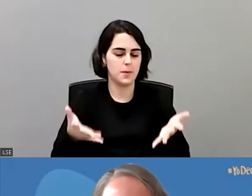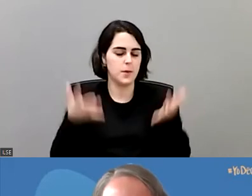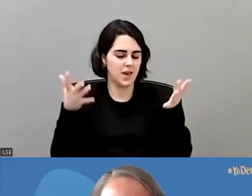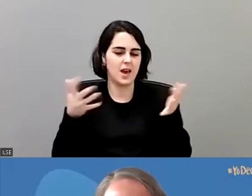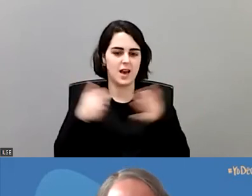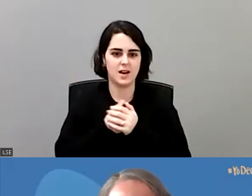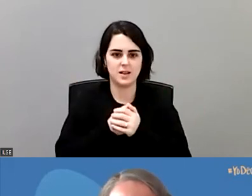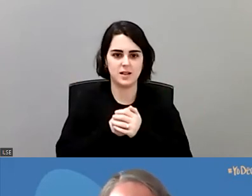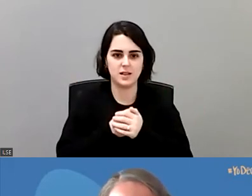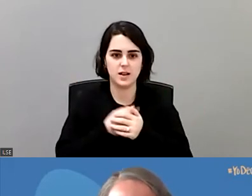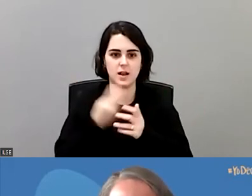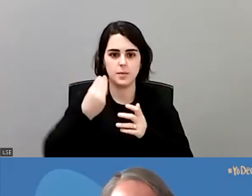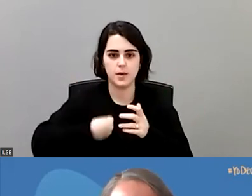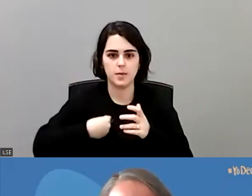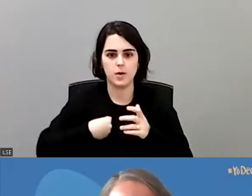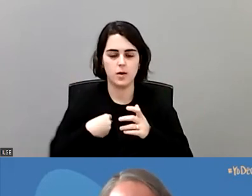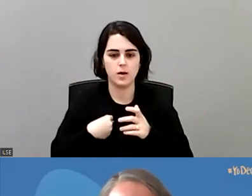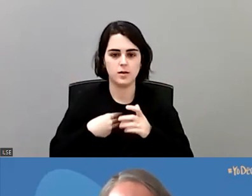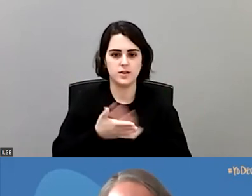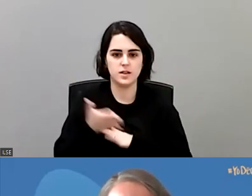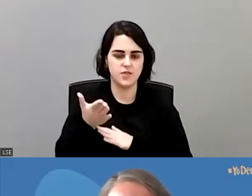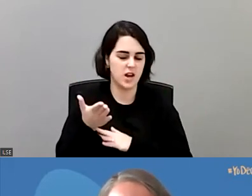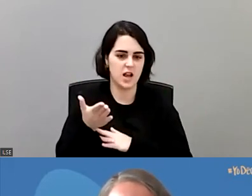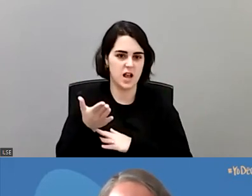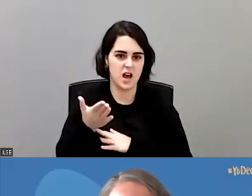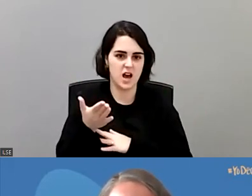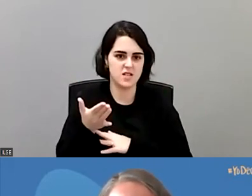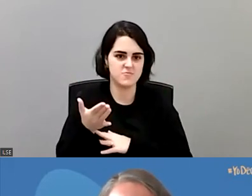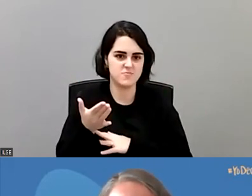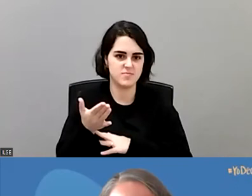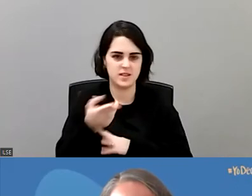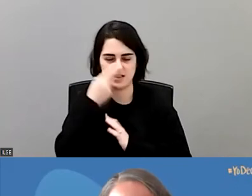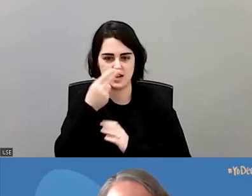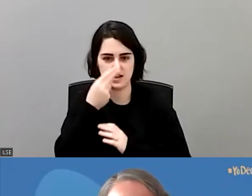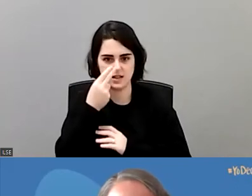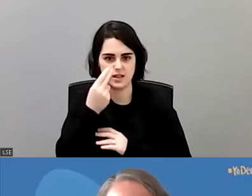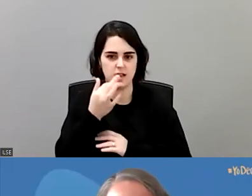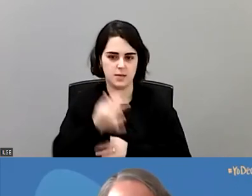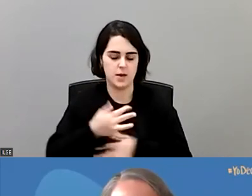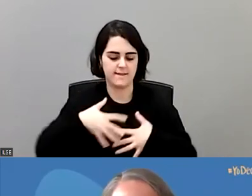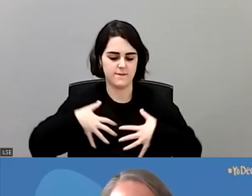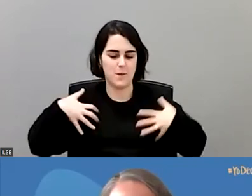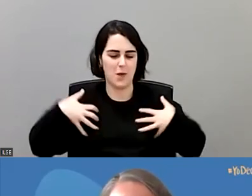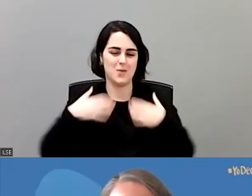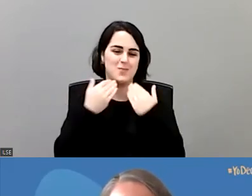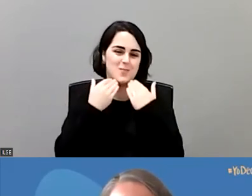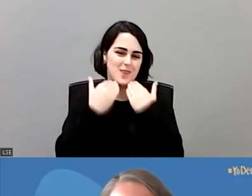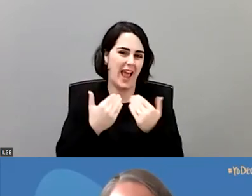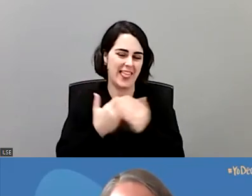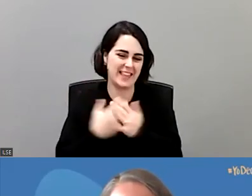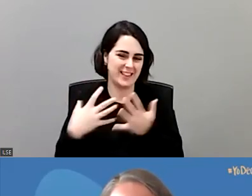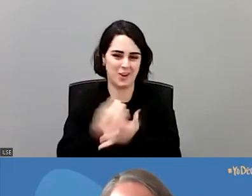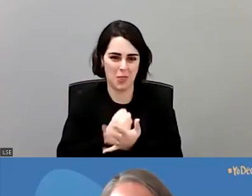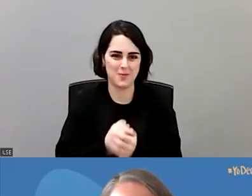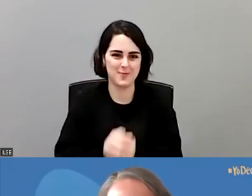me encanta, y ha sido para mí muy, muy, muy interesante y muy emocionante, así que nada, doy las gracias. Gracias a todos.